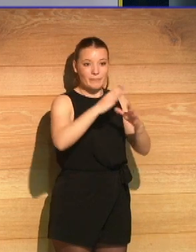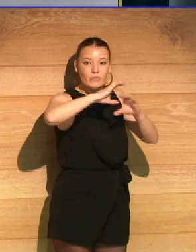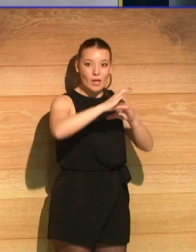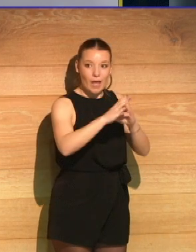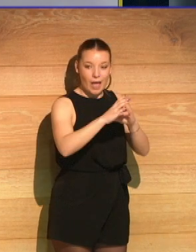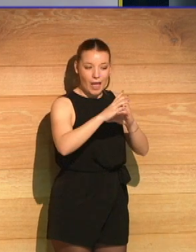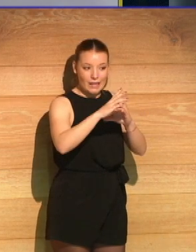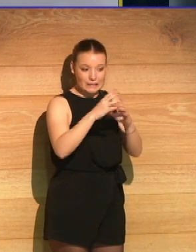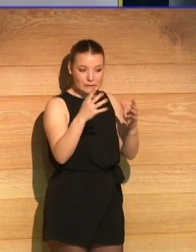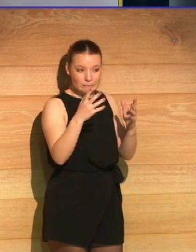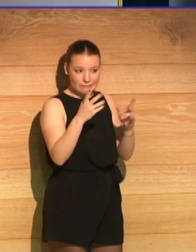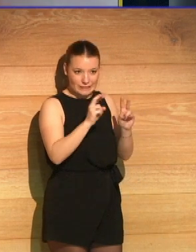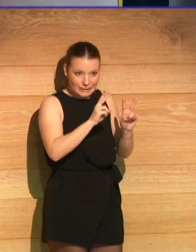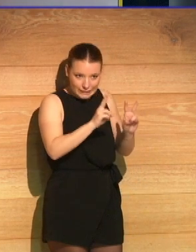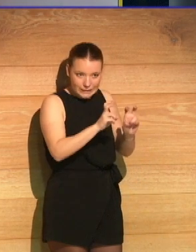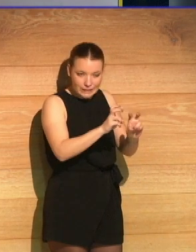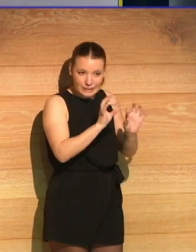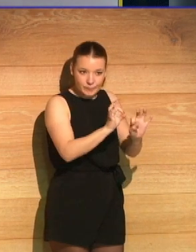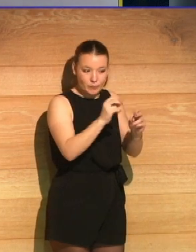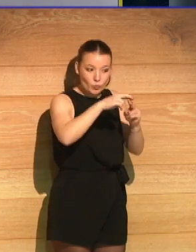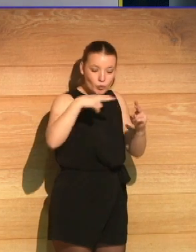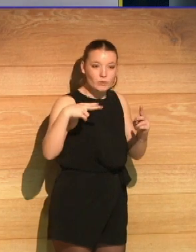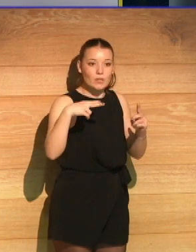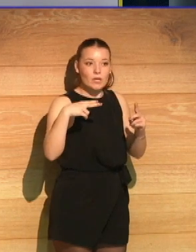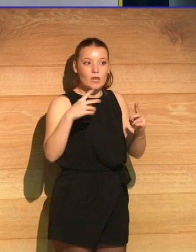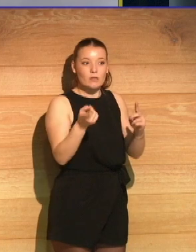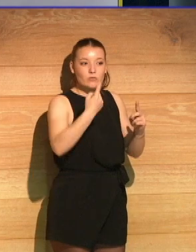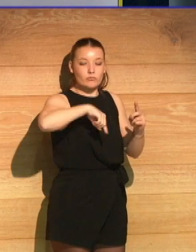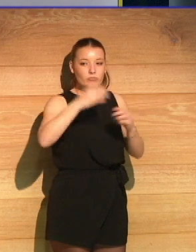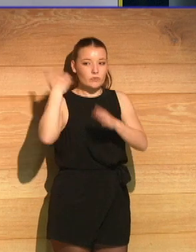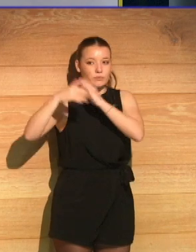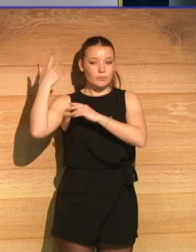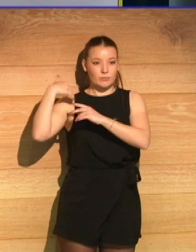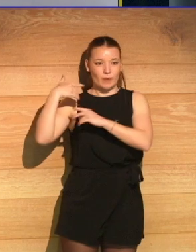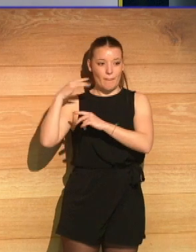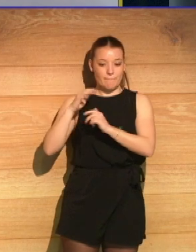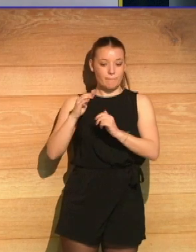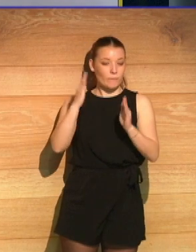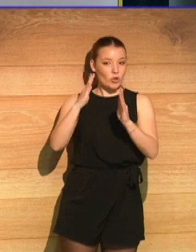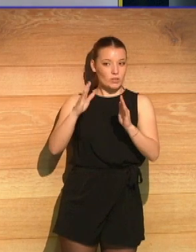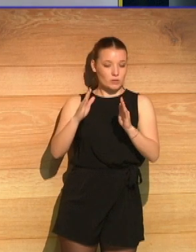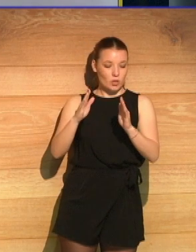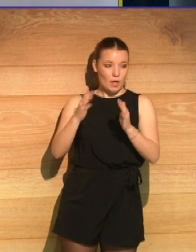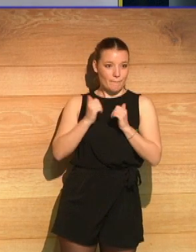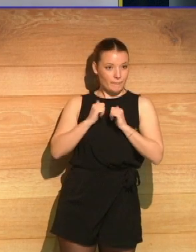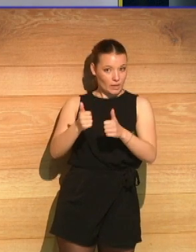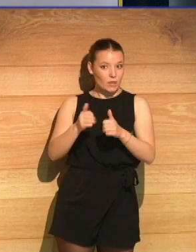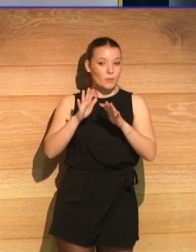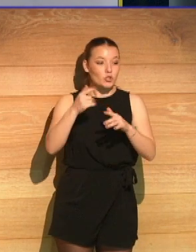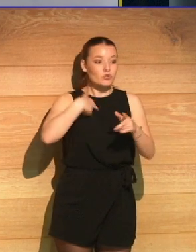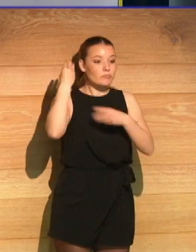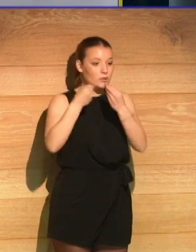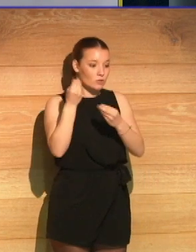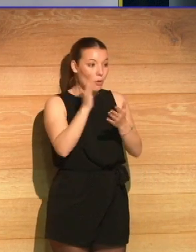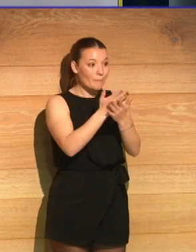habéis ido hace décadas cuando empezó este proceso, ¿no? Pero yo creo que en los medios de